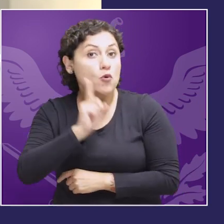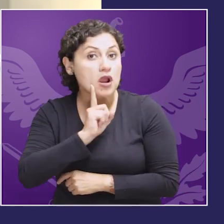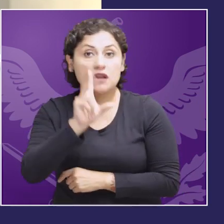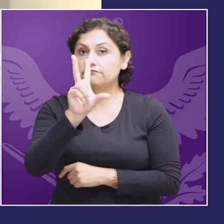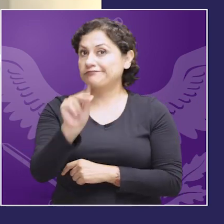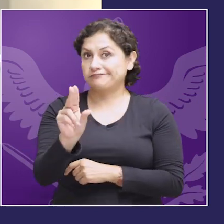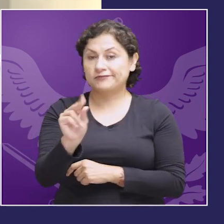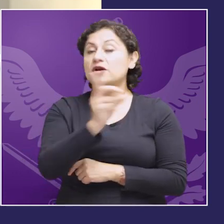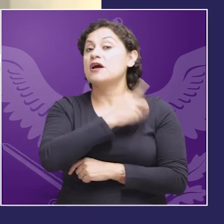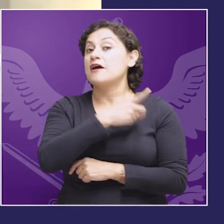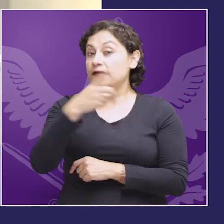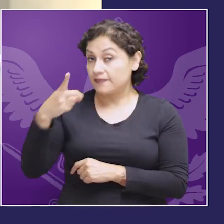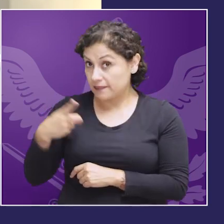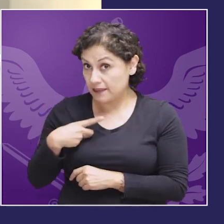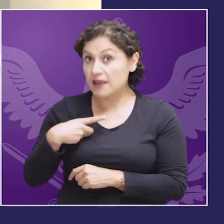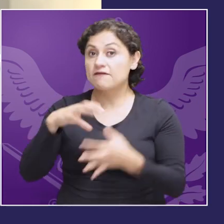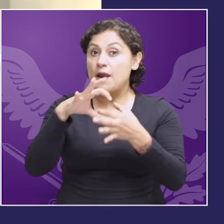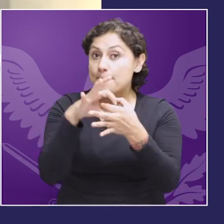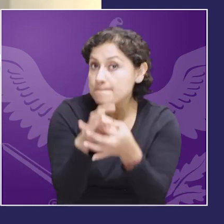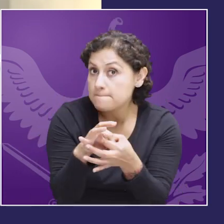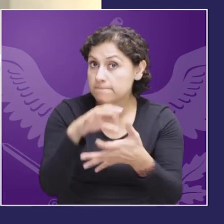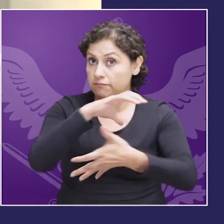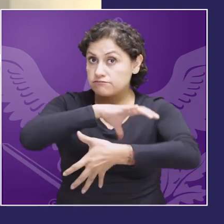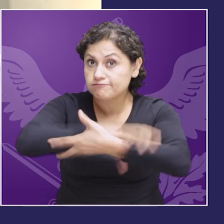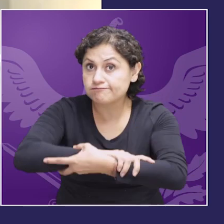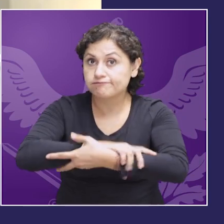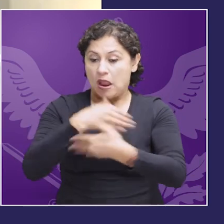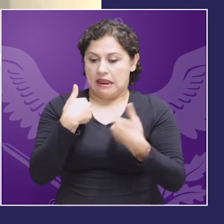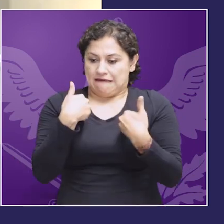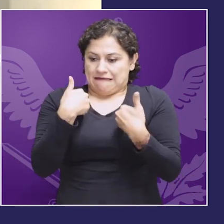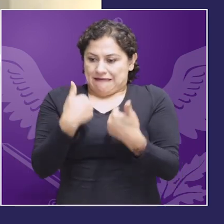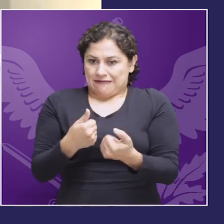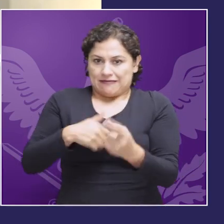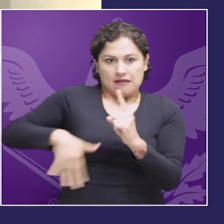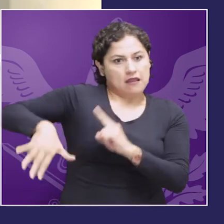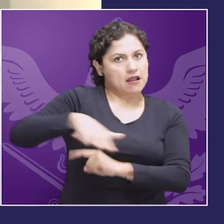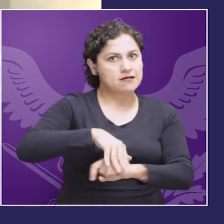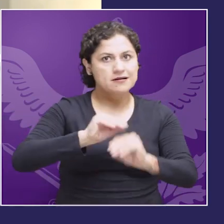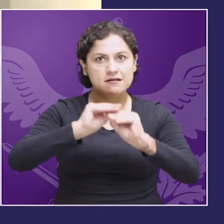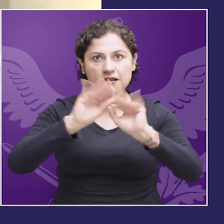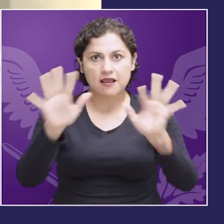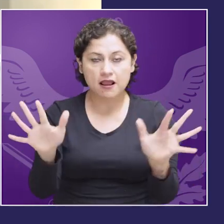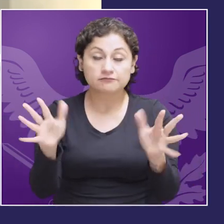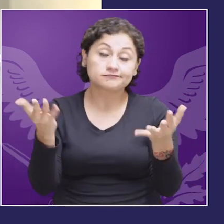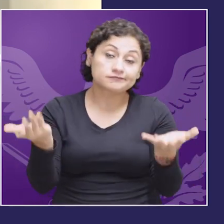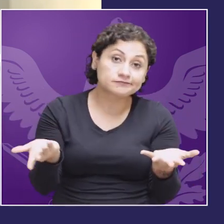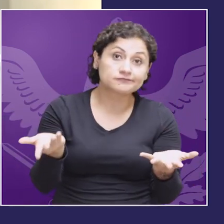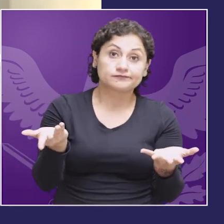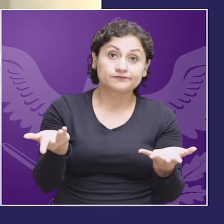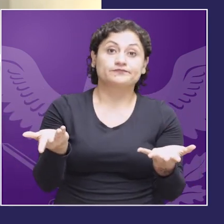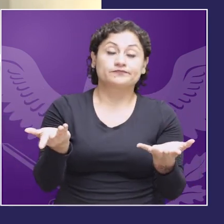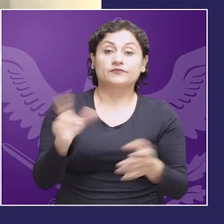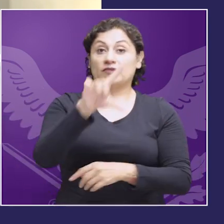tan trascendental, que no lo podemos hacer solas. Hay que hacer una superposición de agendas, de